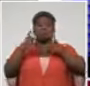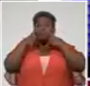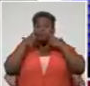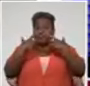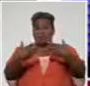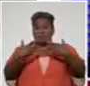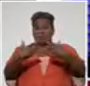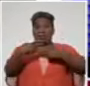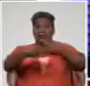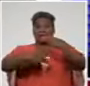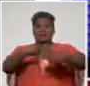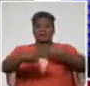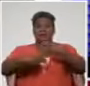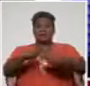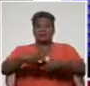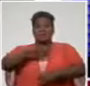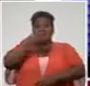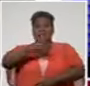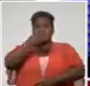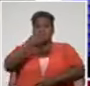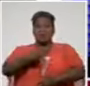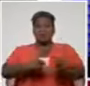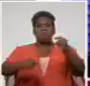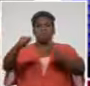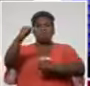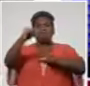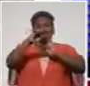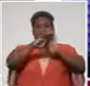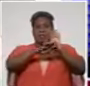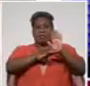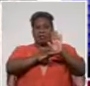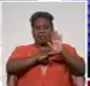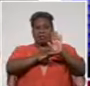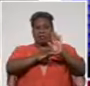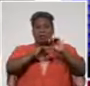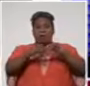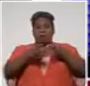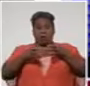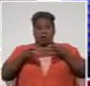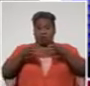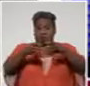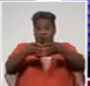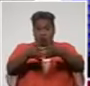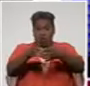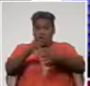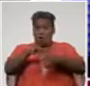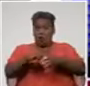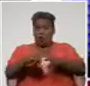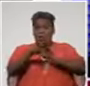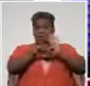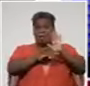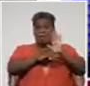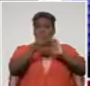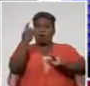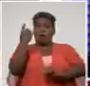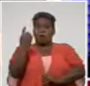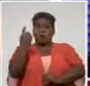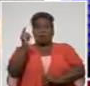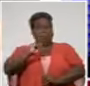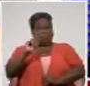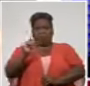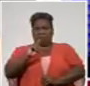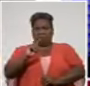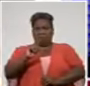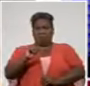haciendo. Te comento las principales medidas, es decir, porque además es un conjunto, no es solamente una medida aislada que pudiéramos estar viendo. Ha